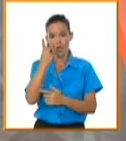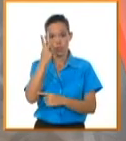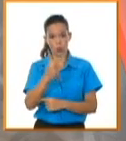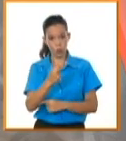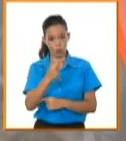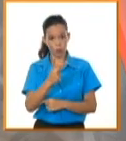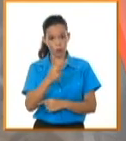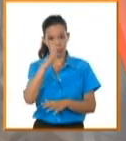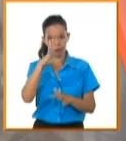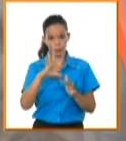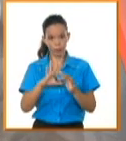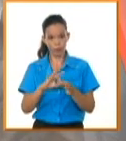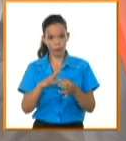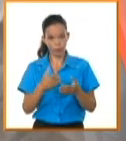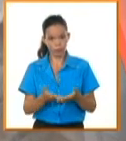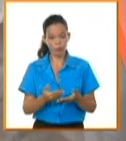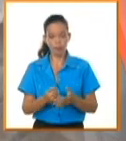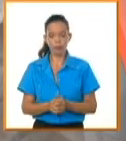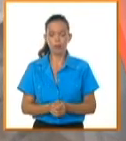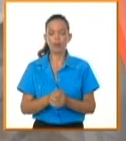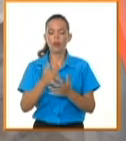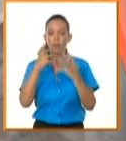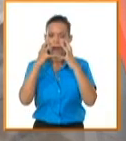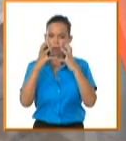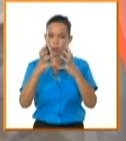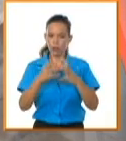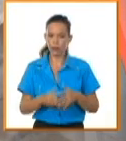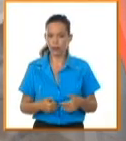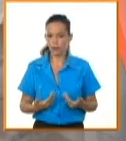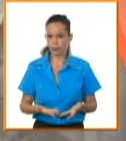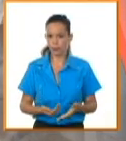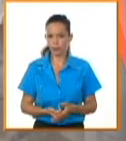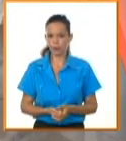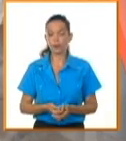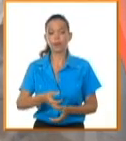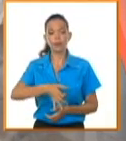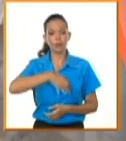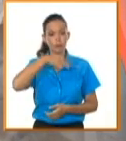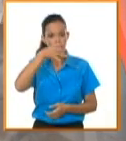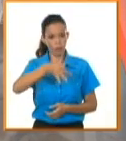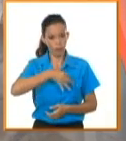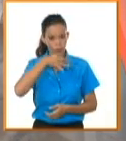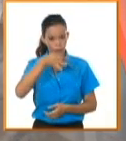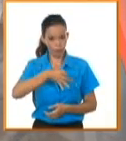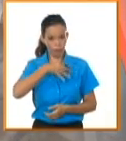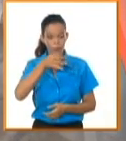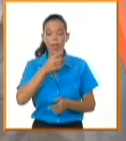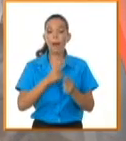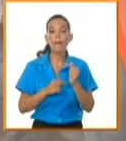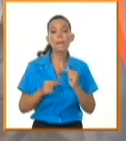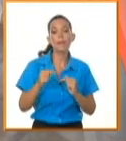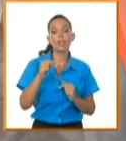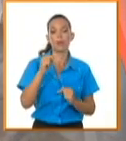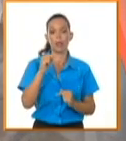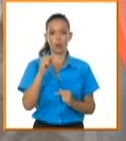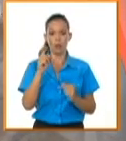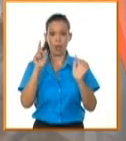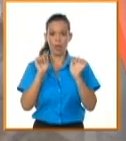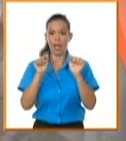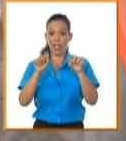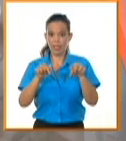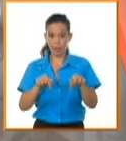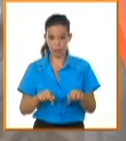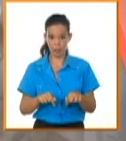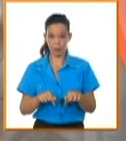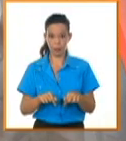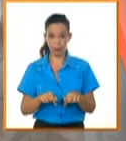creo que es importante que debemos explicar que lo primero aquí en esta